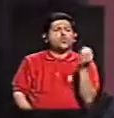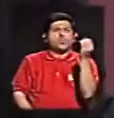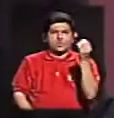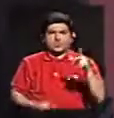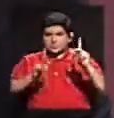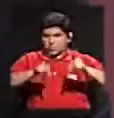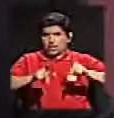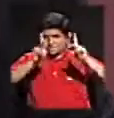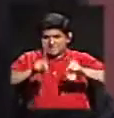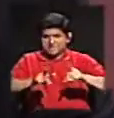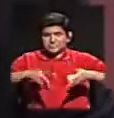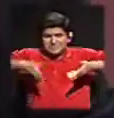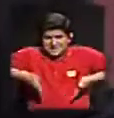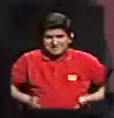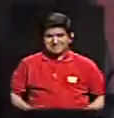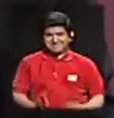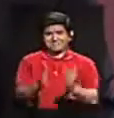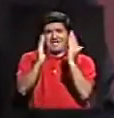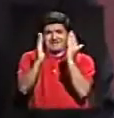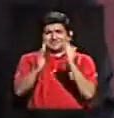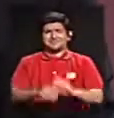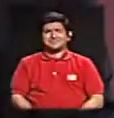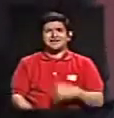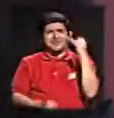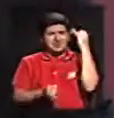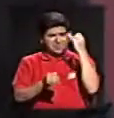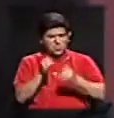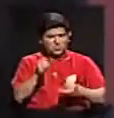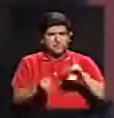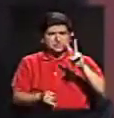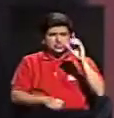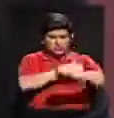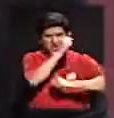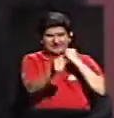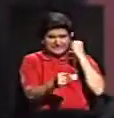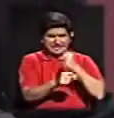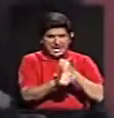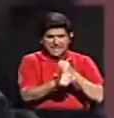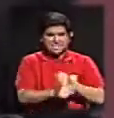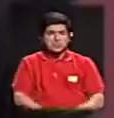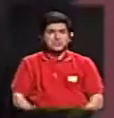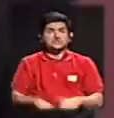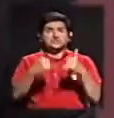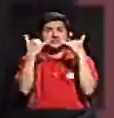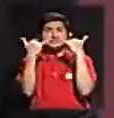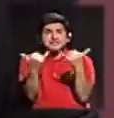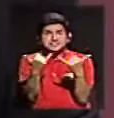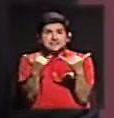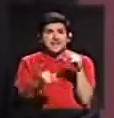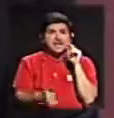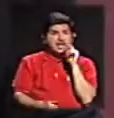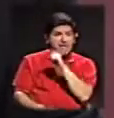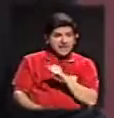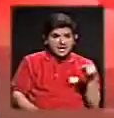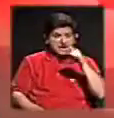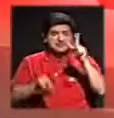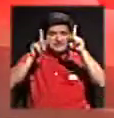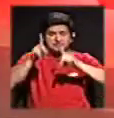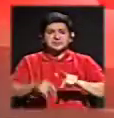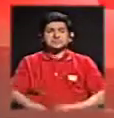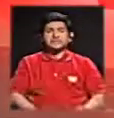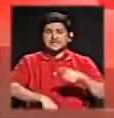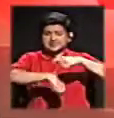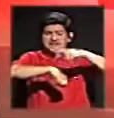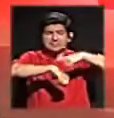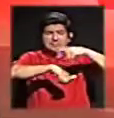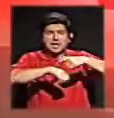personas que nacieron en las últimas, hace 2 décadas, digamos, que ya están entrando en su etapa